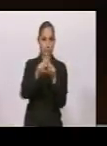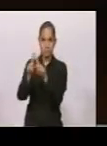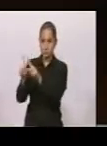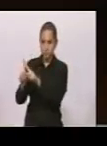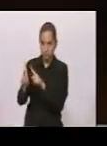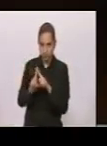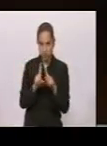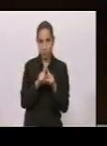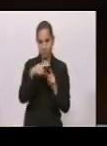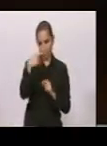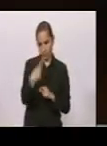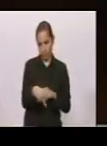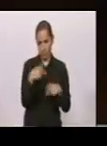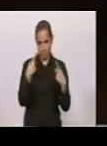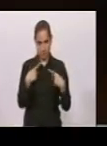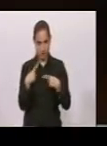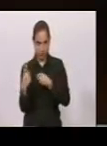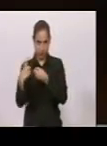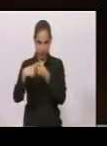este tribunal